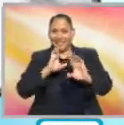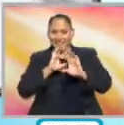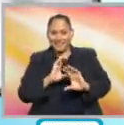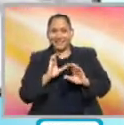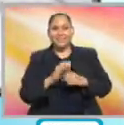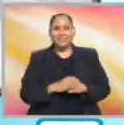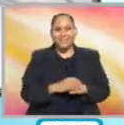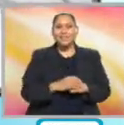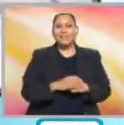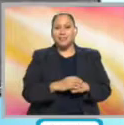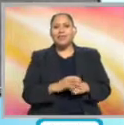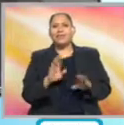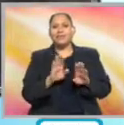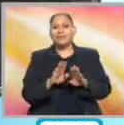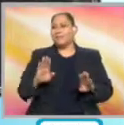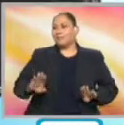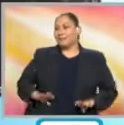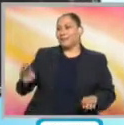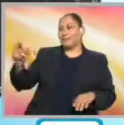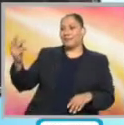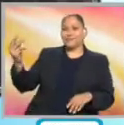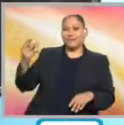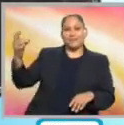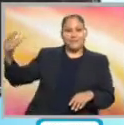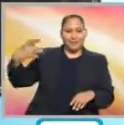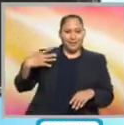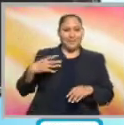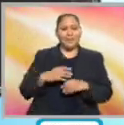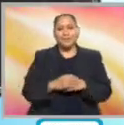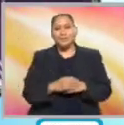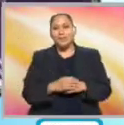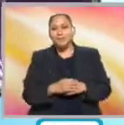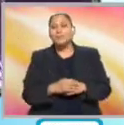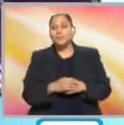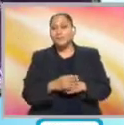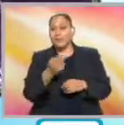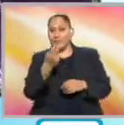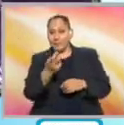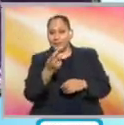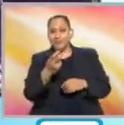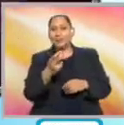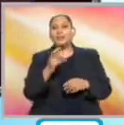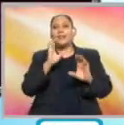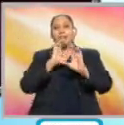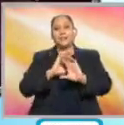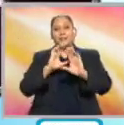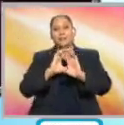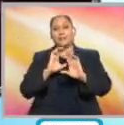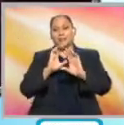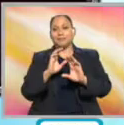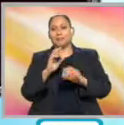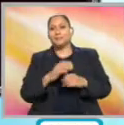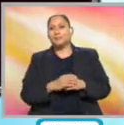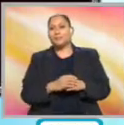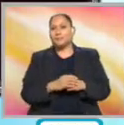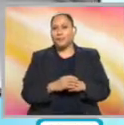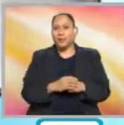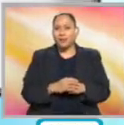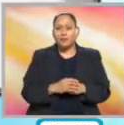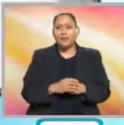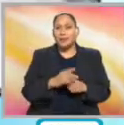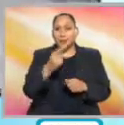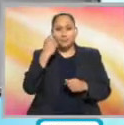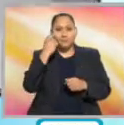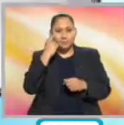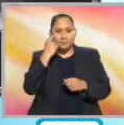pareja te supera Yo en... dije, ¿cómo es eso? no, no, no. O sea, No, esa fuera, opción, supera la canción anterior. Oye, pero Dice, superar no, esta. nada que ver,